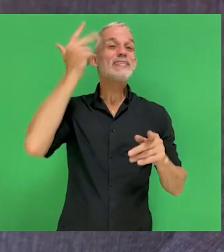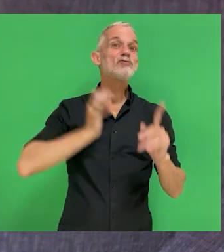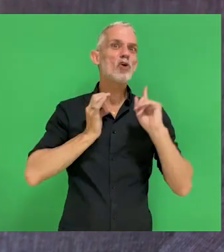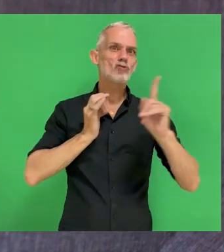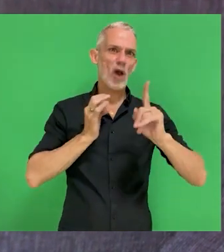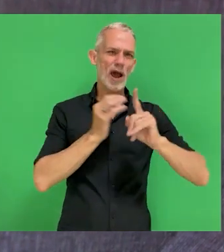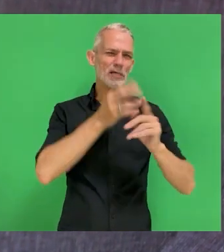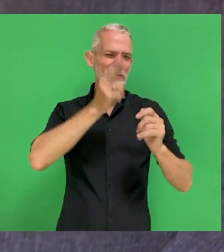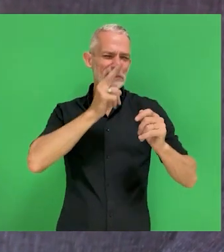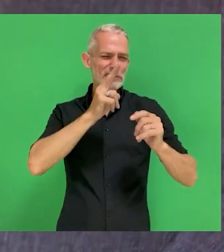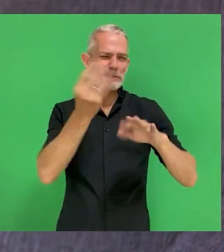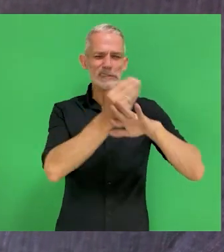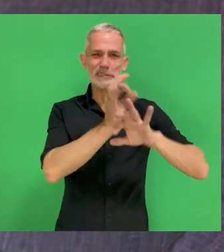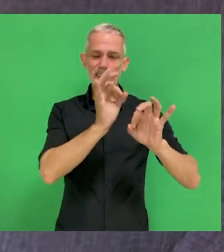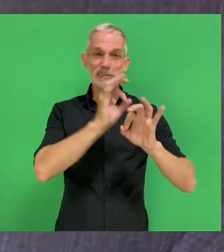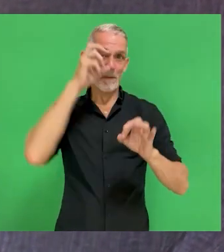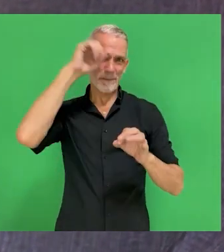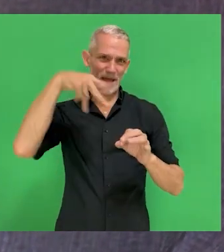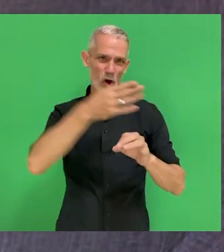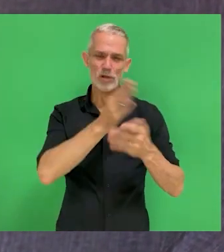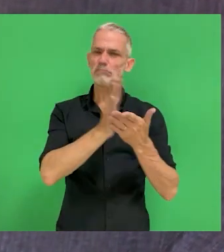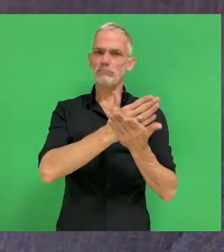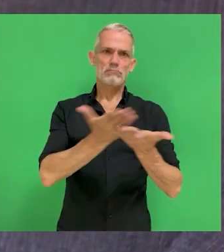años. Y